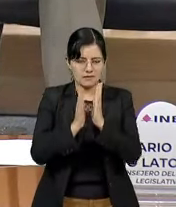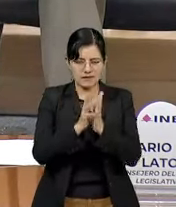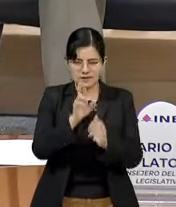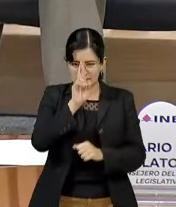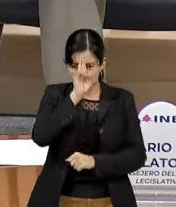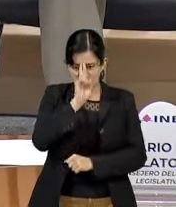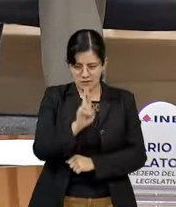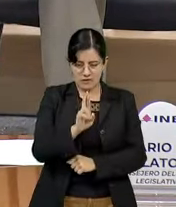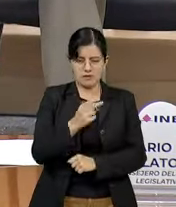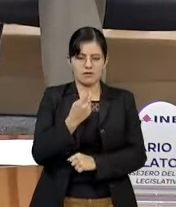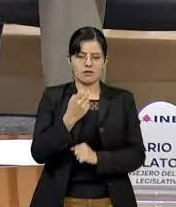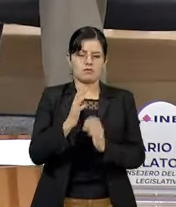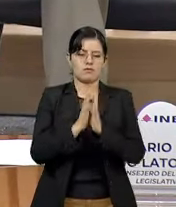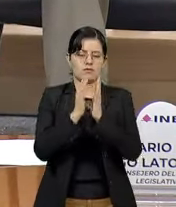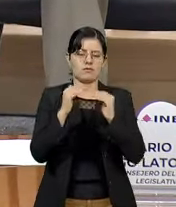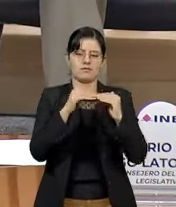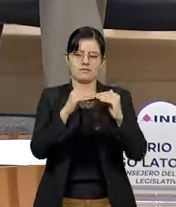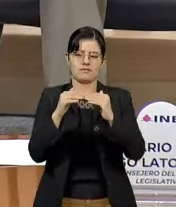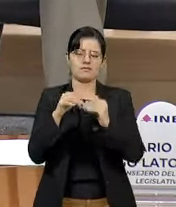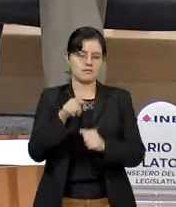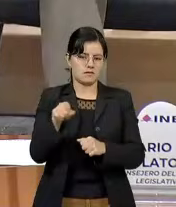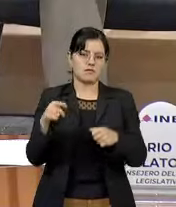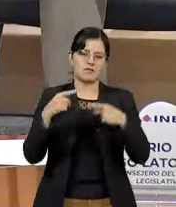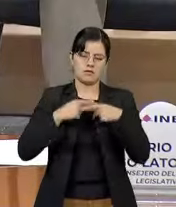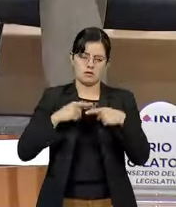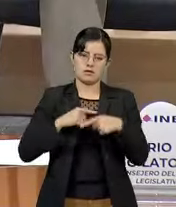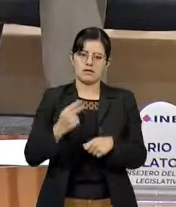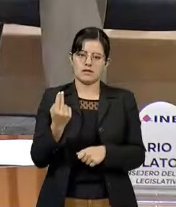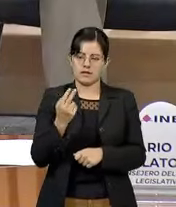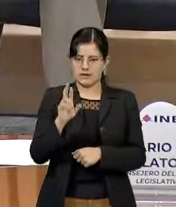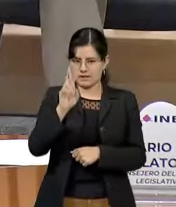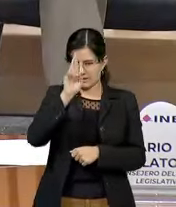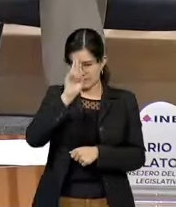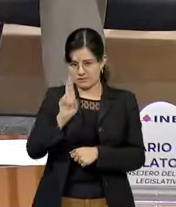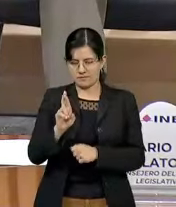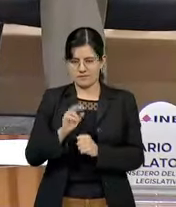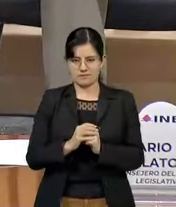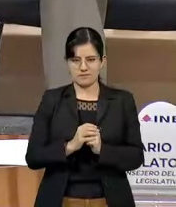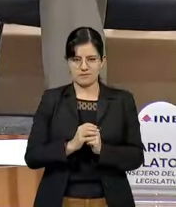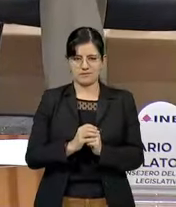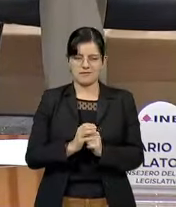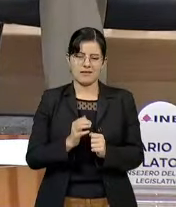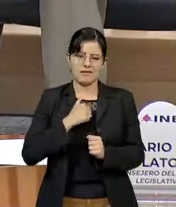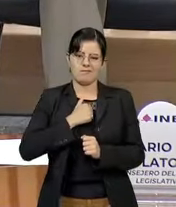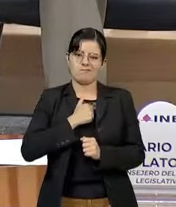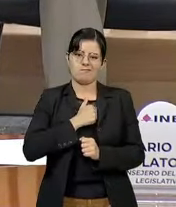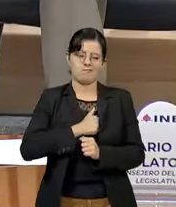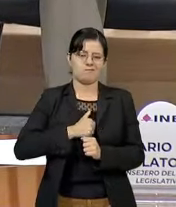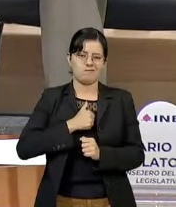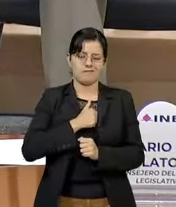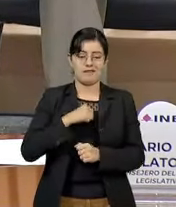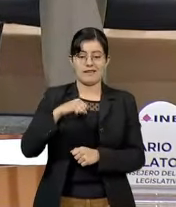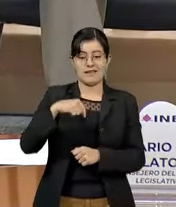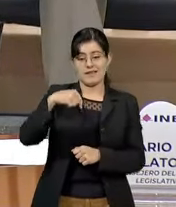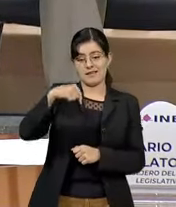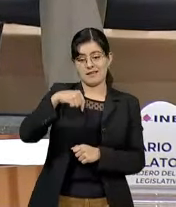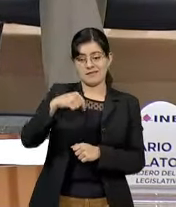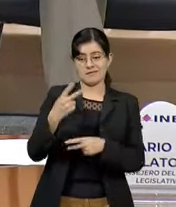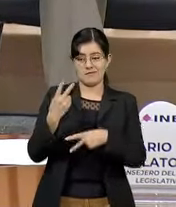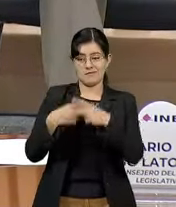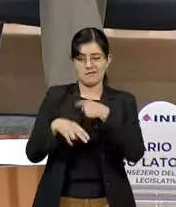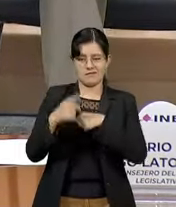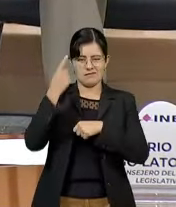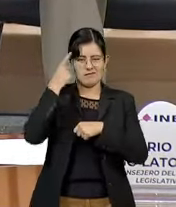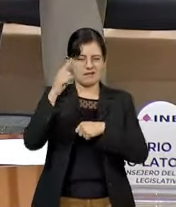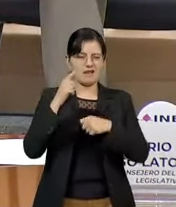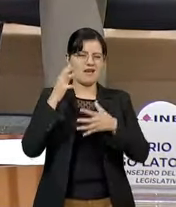esto una fiesta democrática que la gente la merece Eso es lo que merece el pueblo de México y desafortunadamente aquí vienen a hacer shows